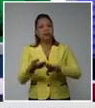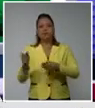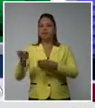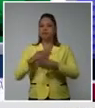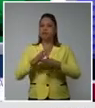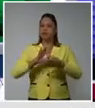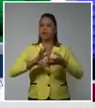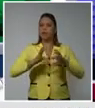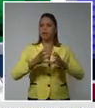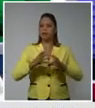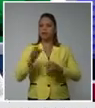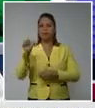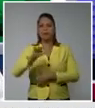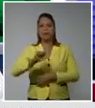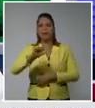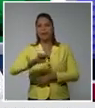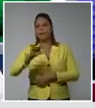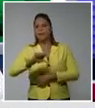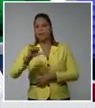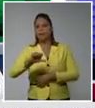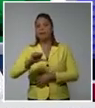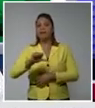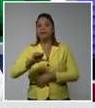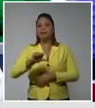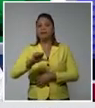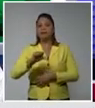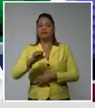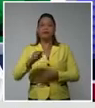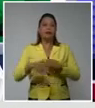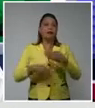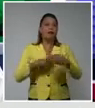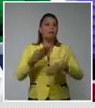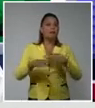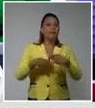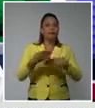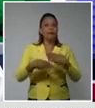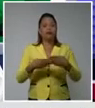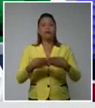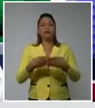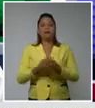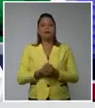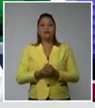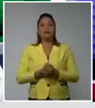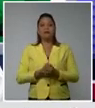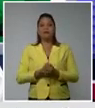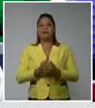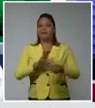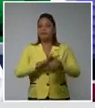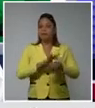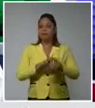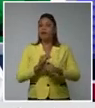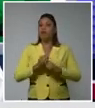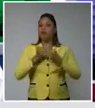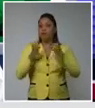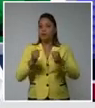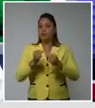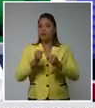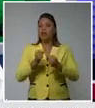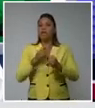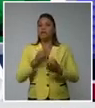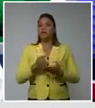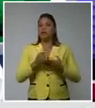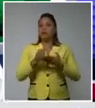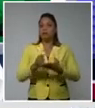complicaciones, hizo una bradicardia extrema seguida de asistolia, se hicieron las maniobras de reanimación